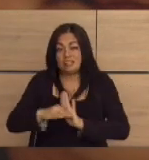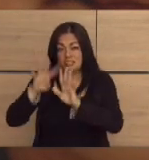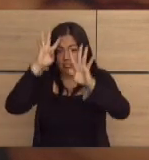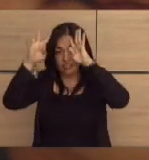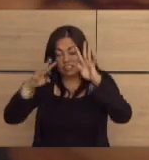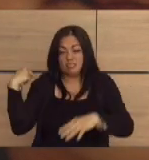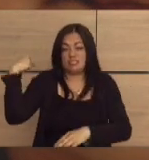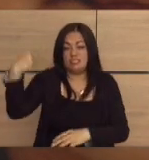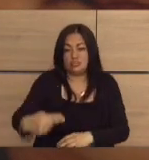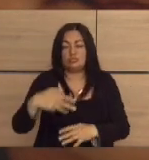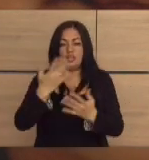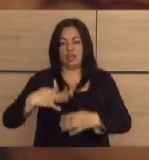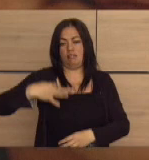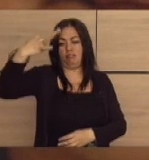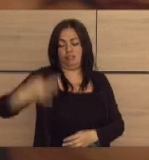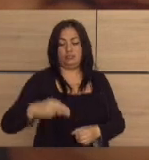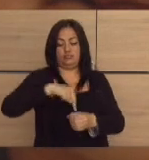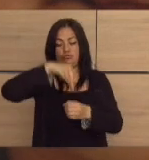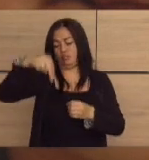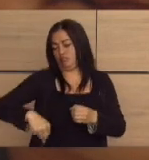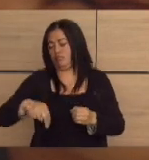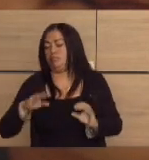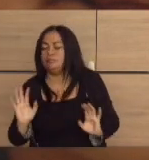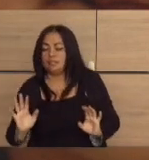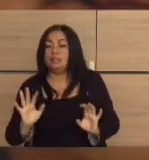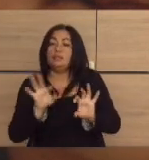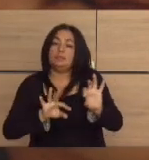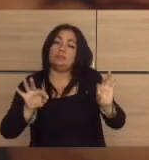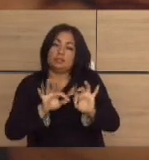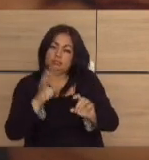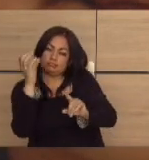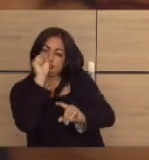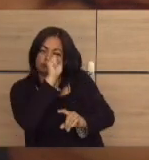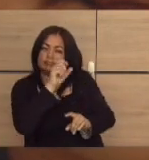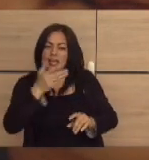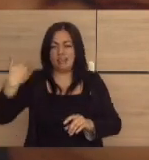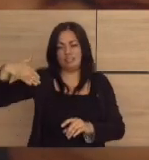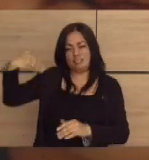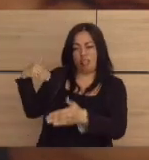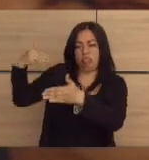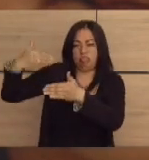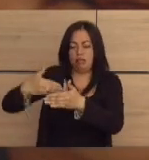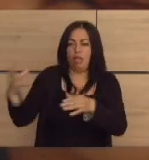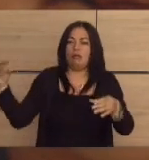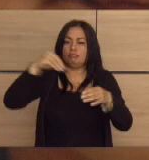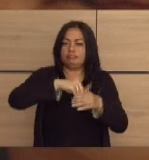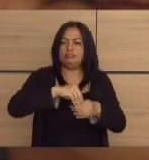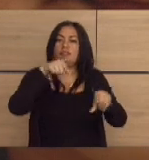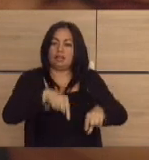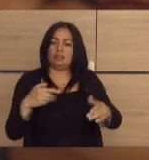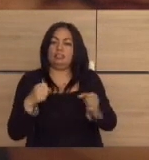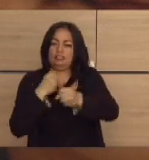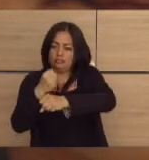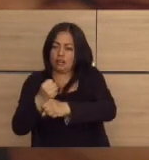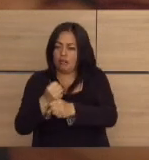historia, ética y ciudadanía, tomando en cuenta los referentes que teníamos de tiempo atrás y con el trabajo de todos